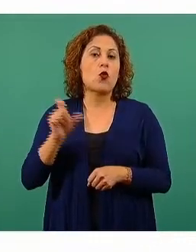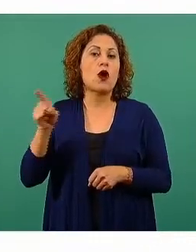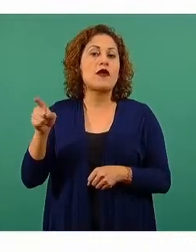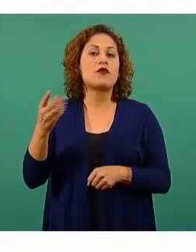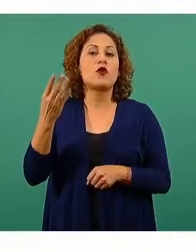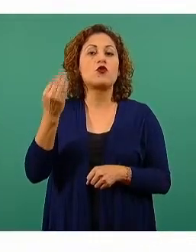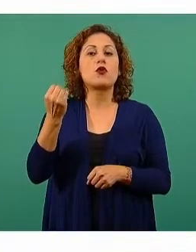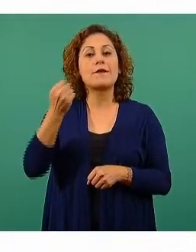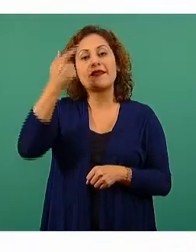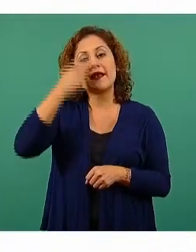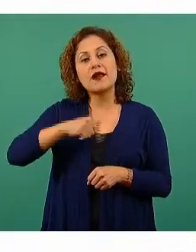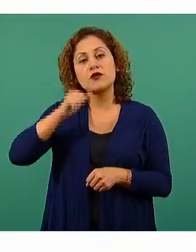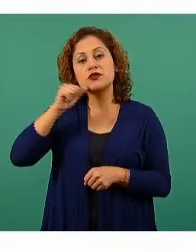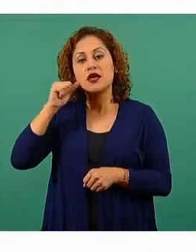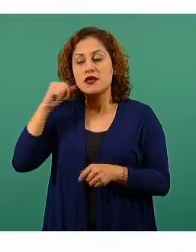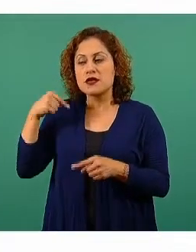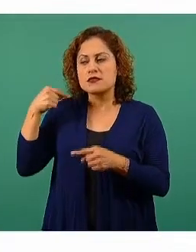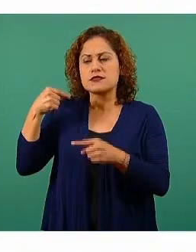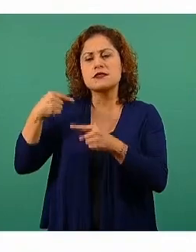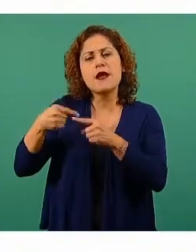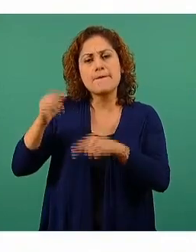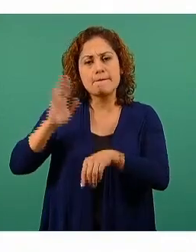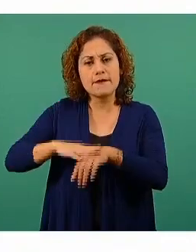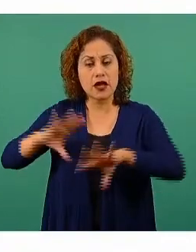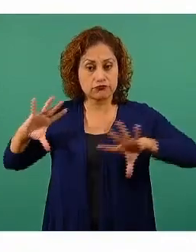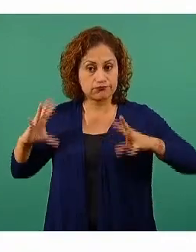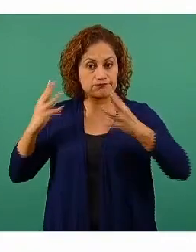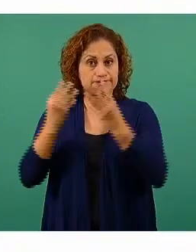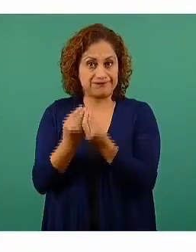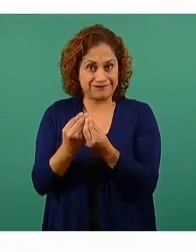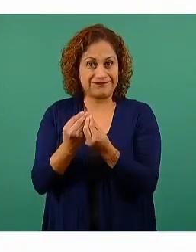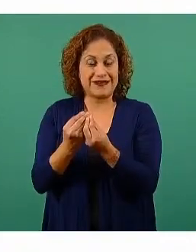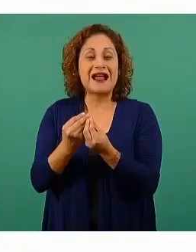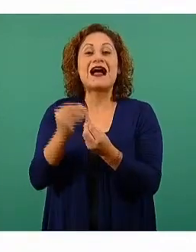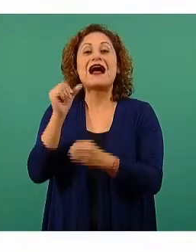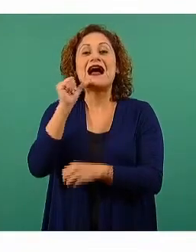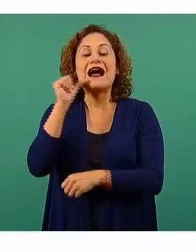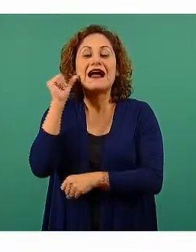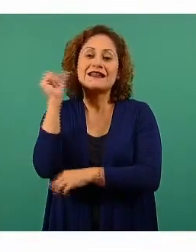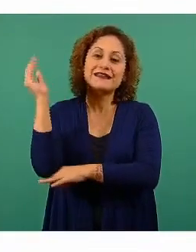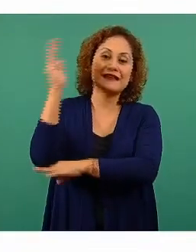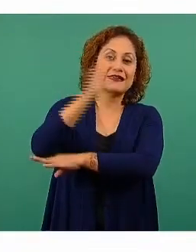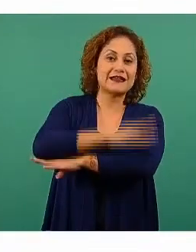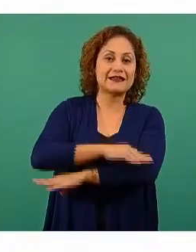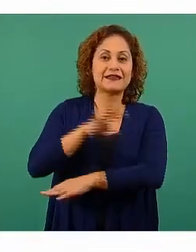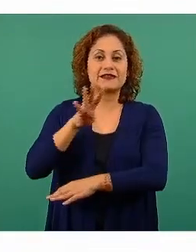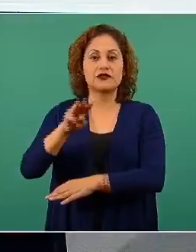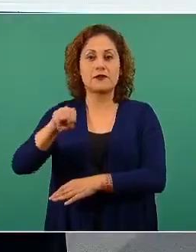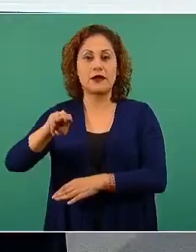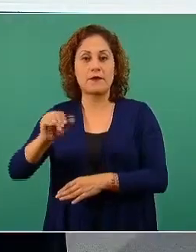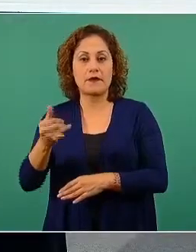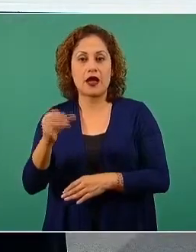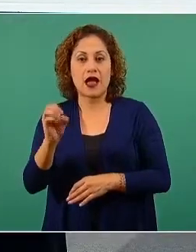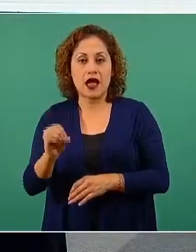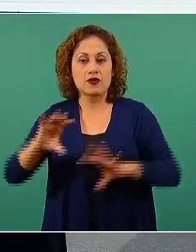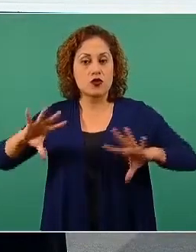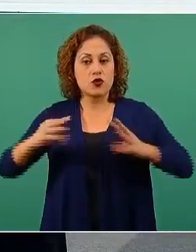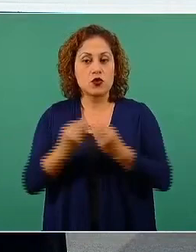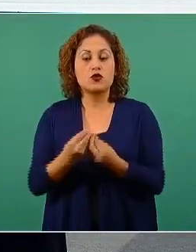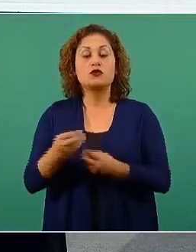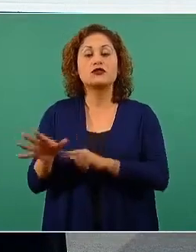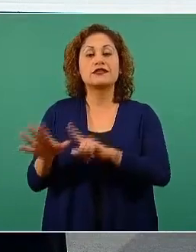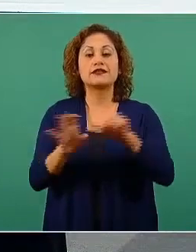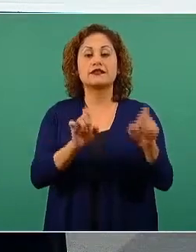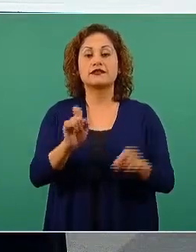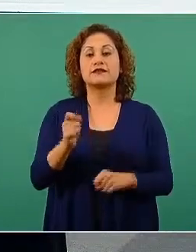9 de la noche. De modo que la cifra de ayer, 19 de mayo, fue en realidad de